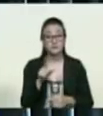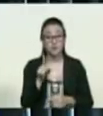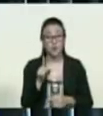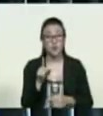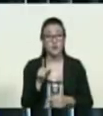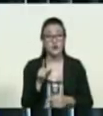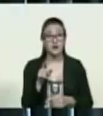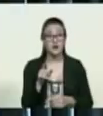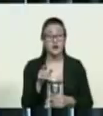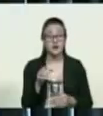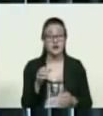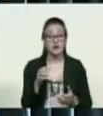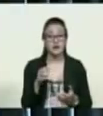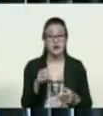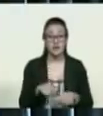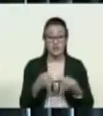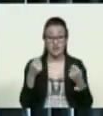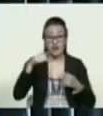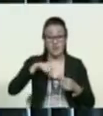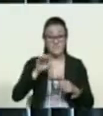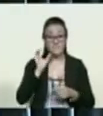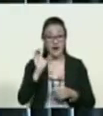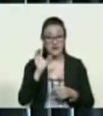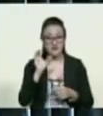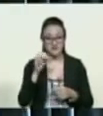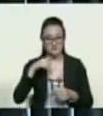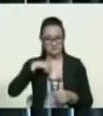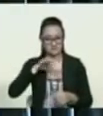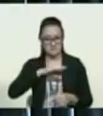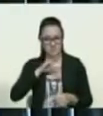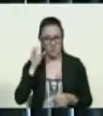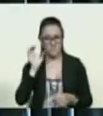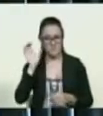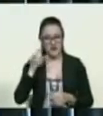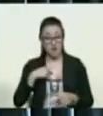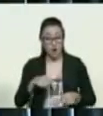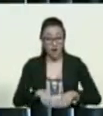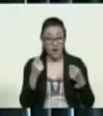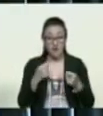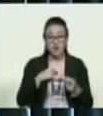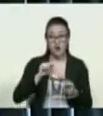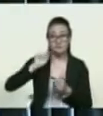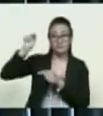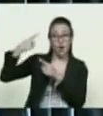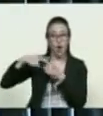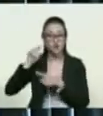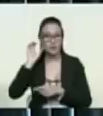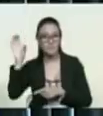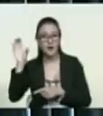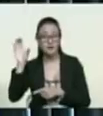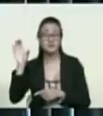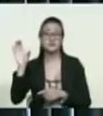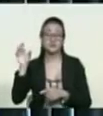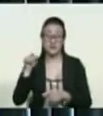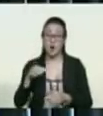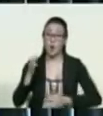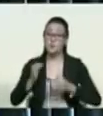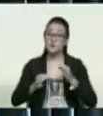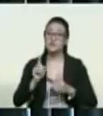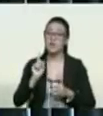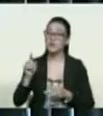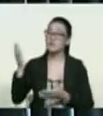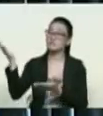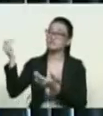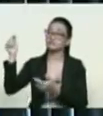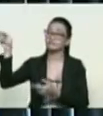intenta resguardarse en un país distinto al país donde se cometió el crimen, la justicia tiene derecho de